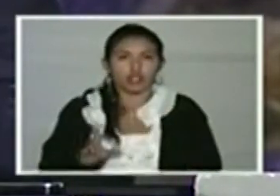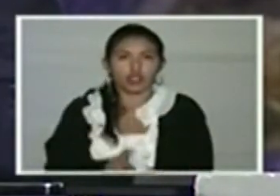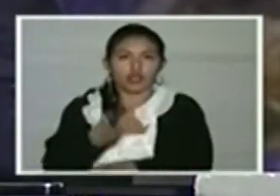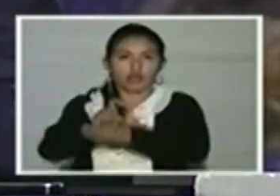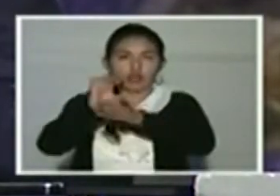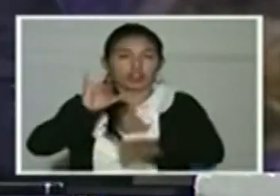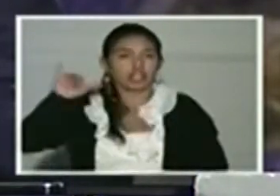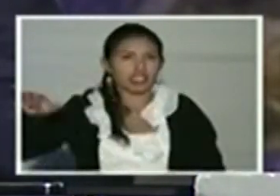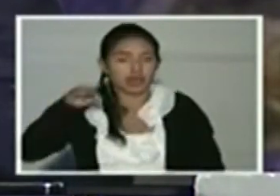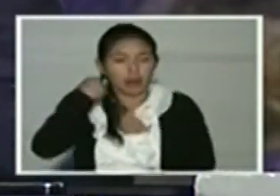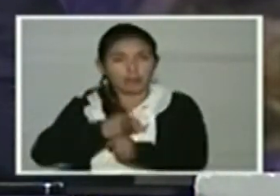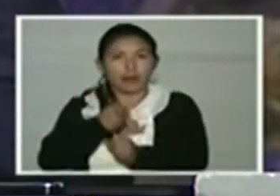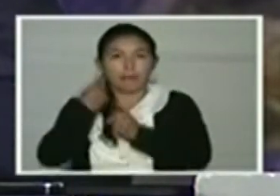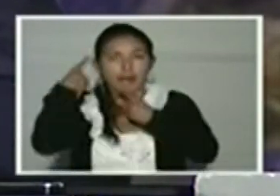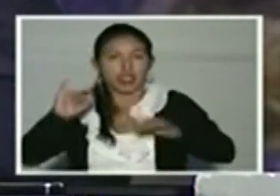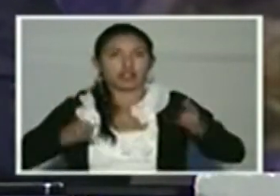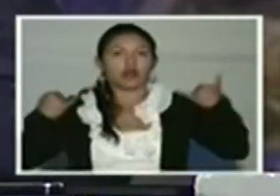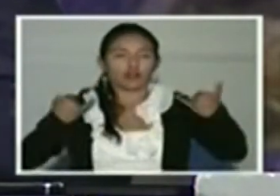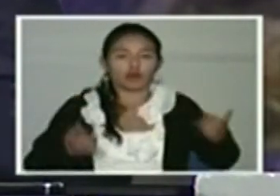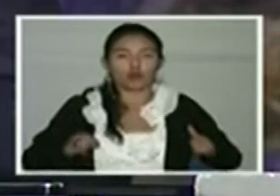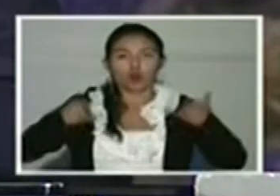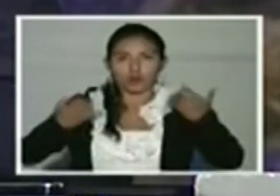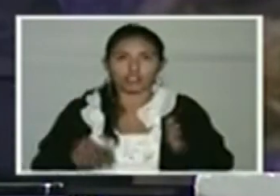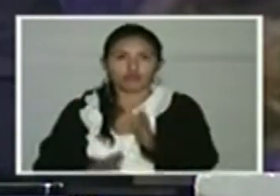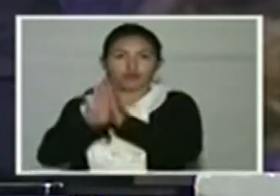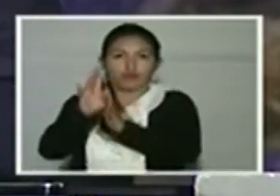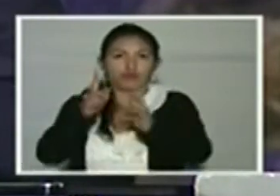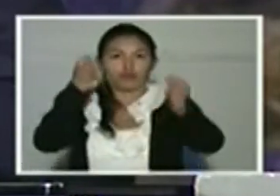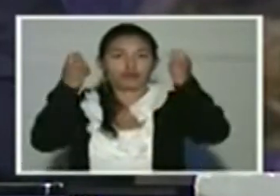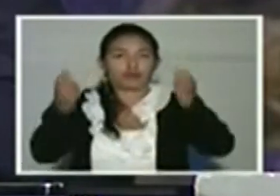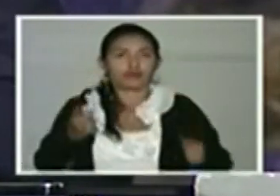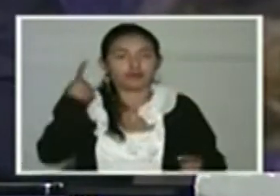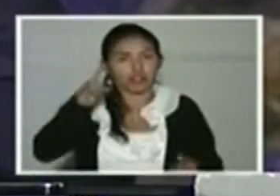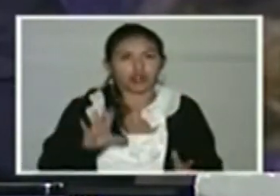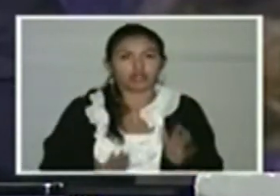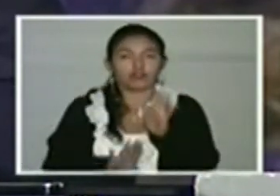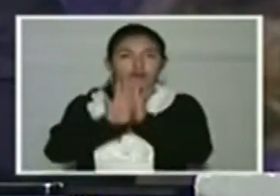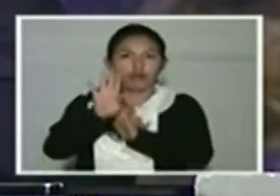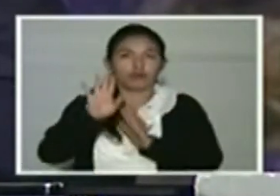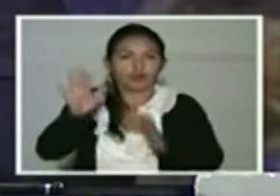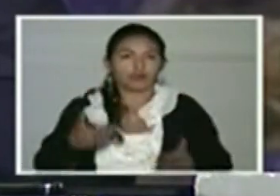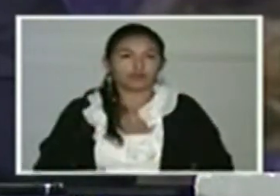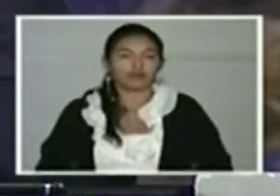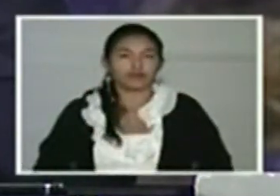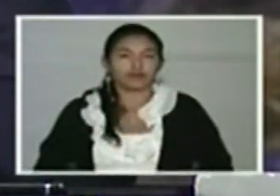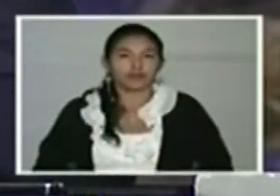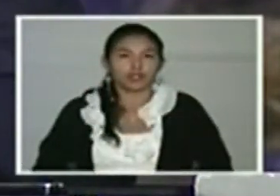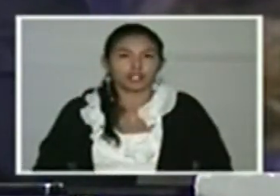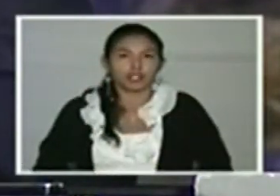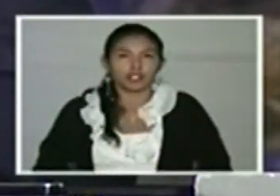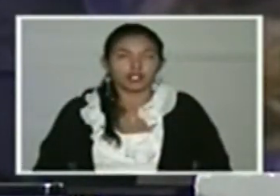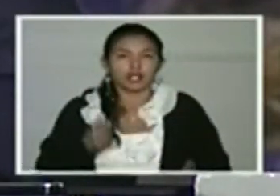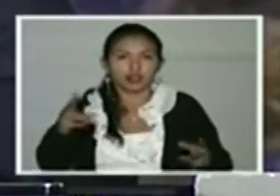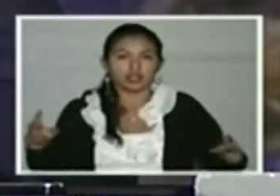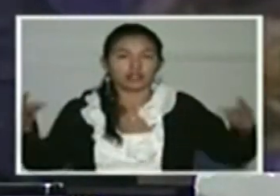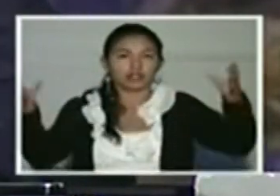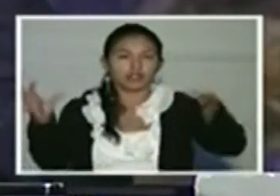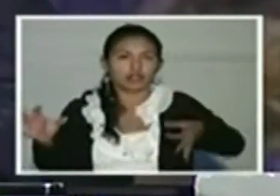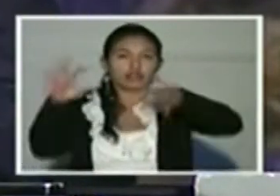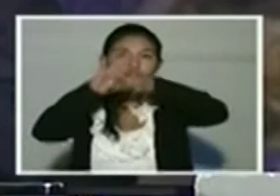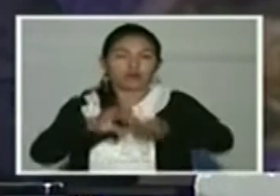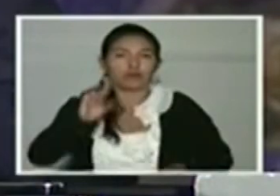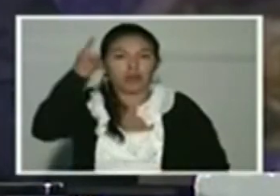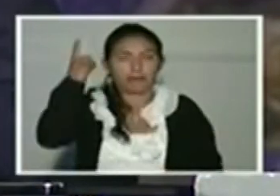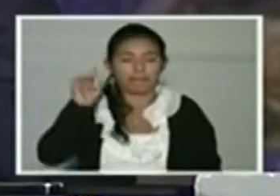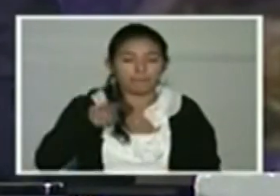y empleo para jóvenes jóvenes emprendedores para que incremente su empleabilidad esto se conectará con nuestro programa mi